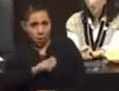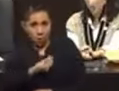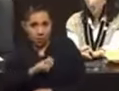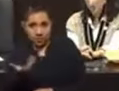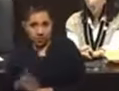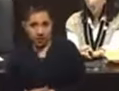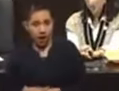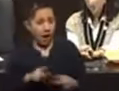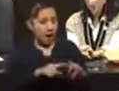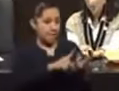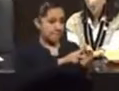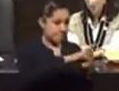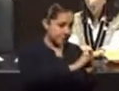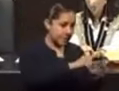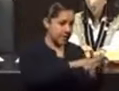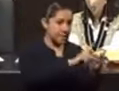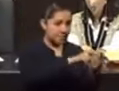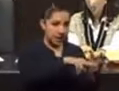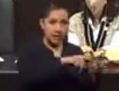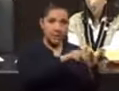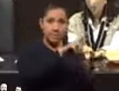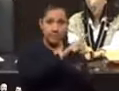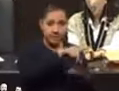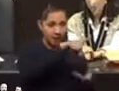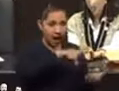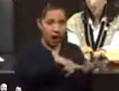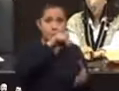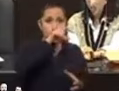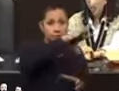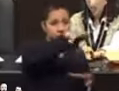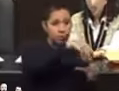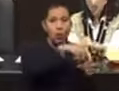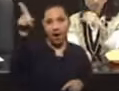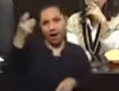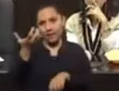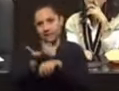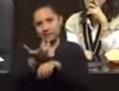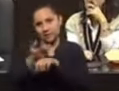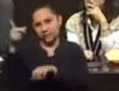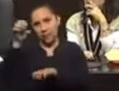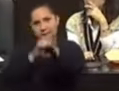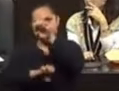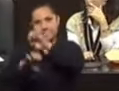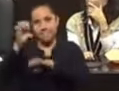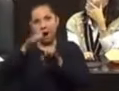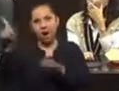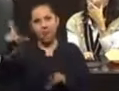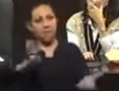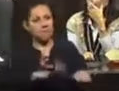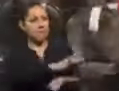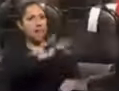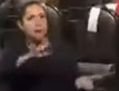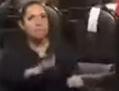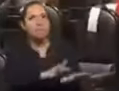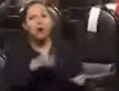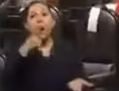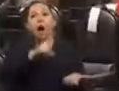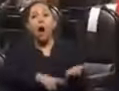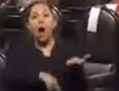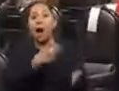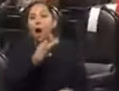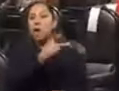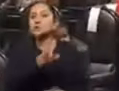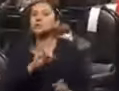al PRD financiado por la Embajada de Estados Unidos y el INE, invidente político, no vio nada, no ve la actitud golpista de